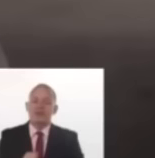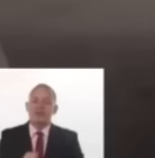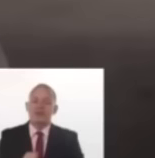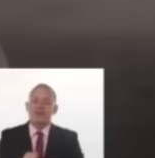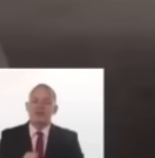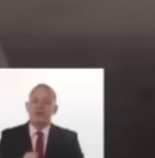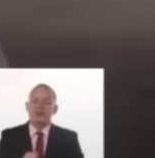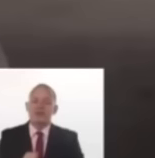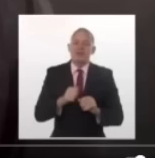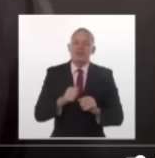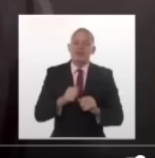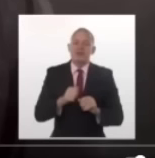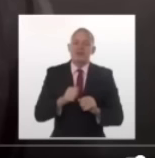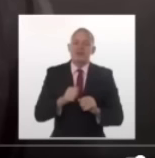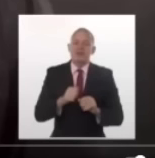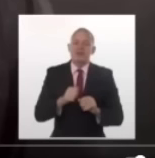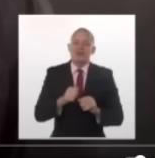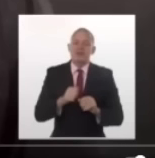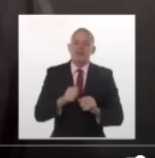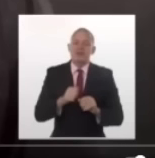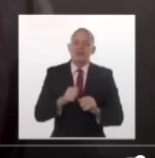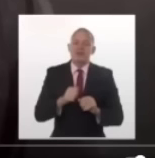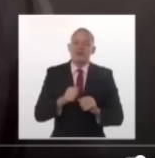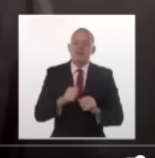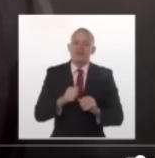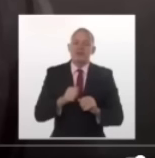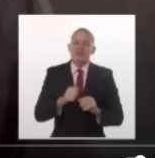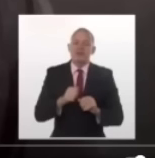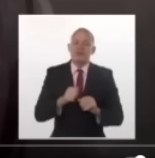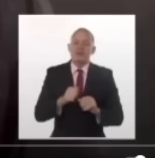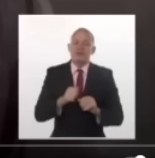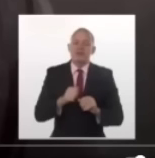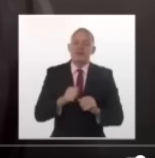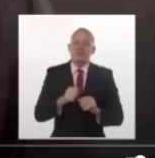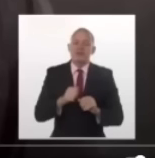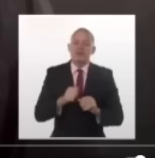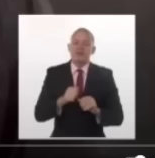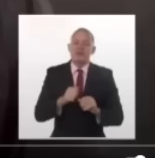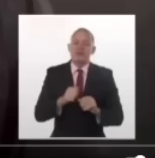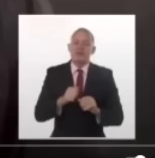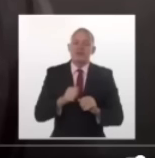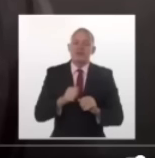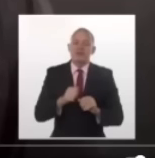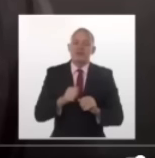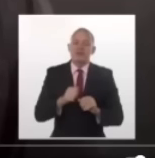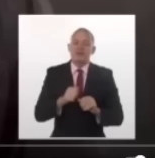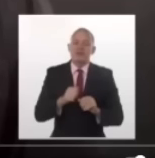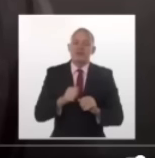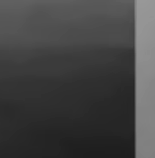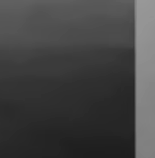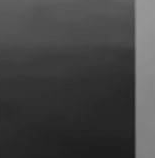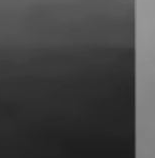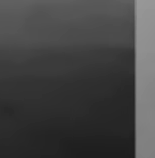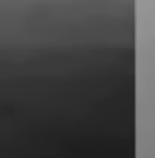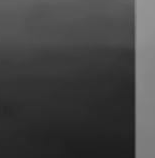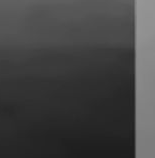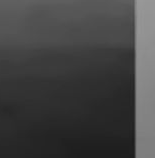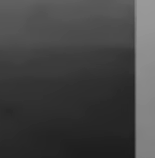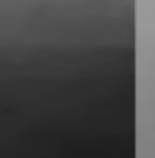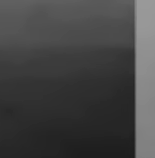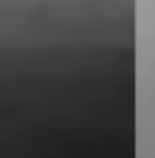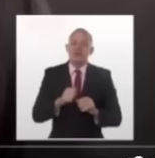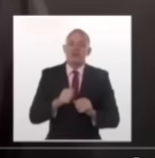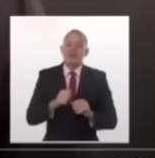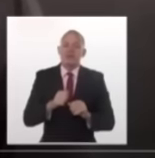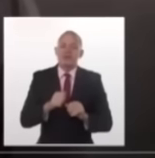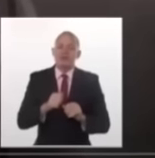secó el canal de Panamá. Después que le dijeron a la gente que el banco pollo estaba ahí y que el banco arroz estaba ahí, que no haya llegado el pollo, tengo que justificártelo de